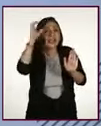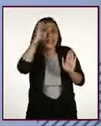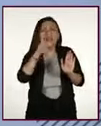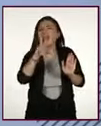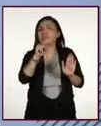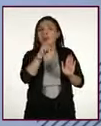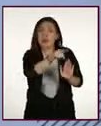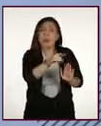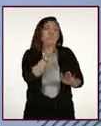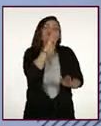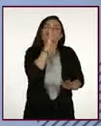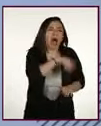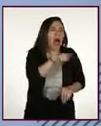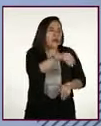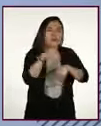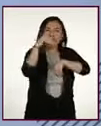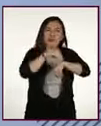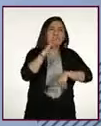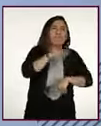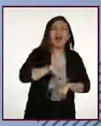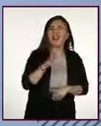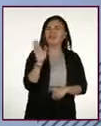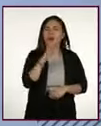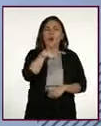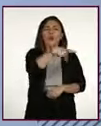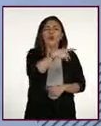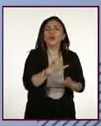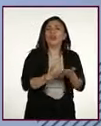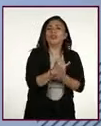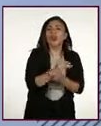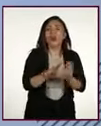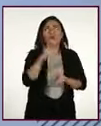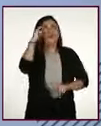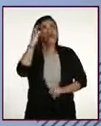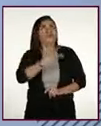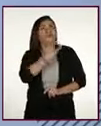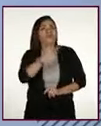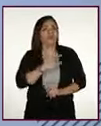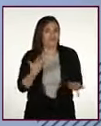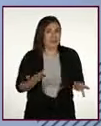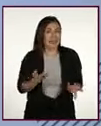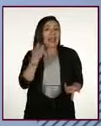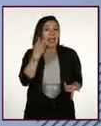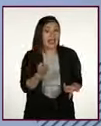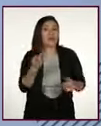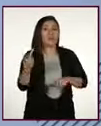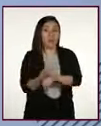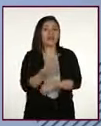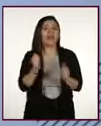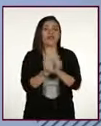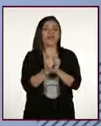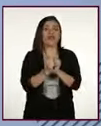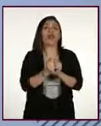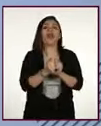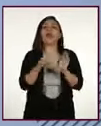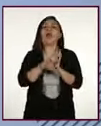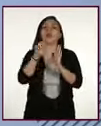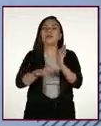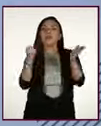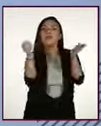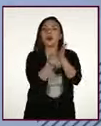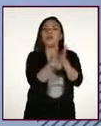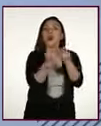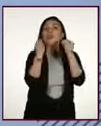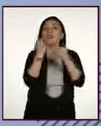morales para que las personas puedan tomar decisiones frente a sus propios consumos, Sí. ¿no? Que eso fue lo que hicimos en salud poniendo los sellitos de exceso